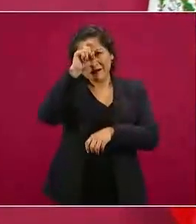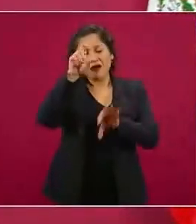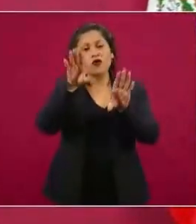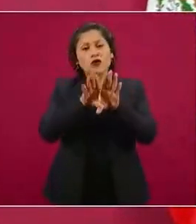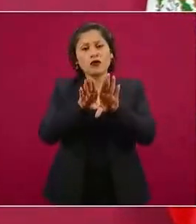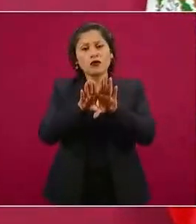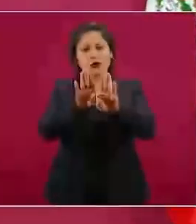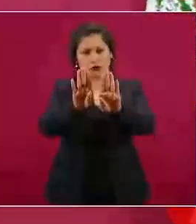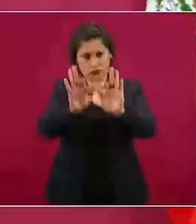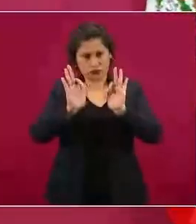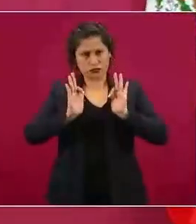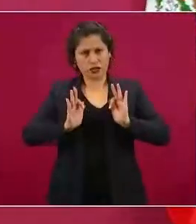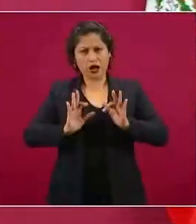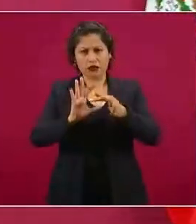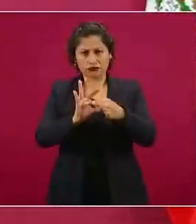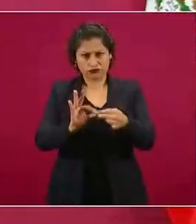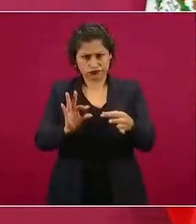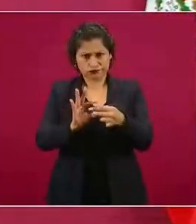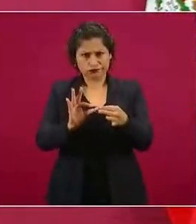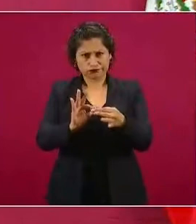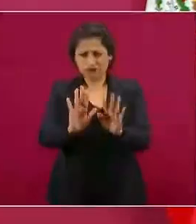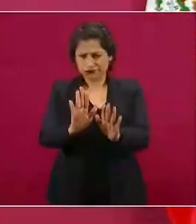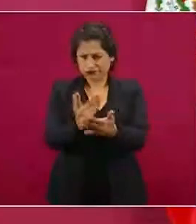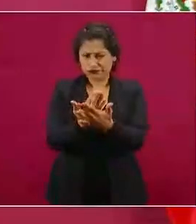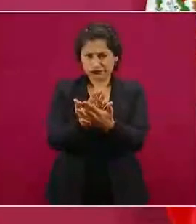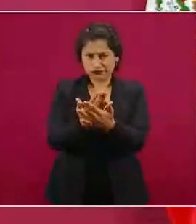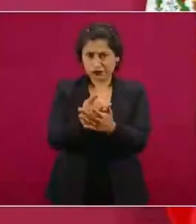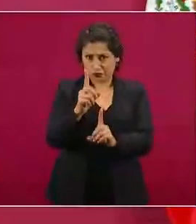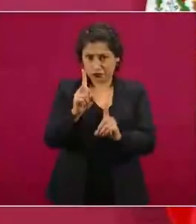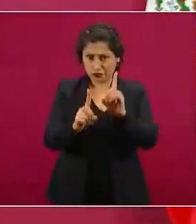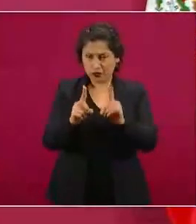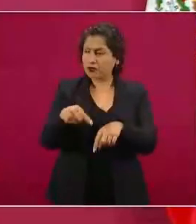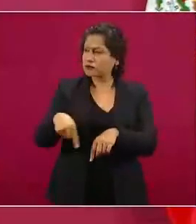espéranos tantito y mandar a preguntar.